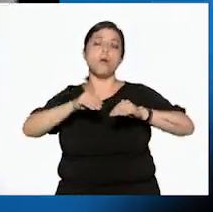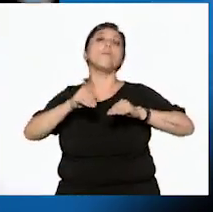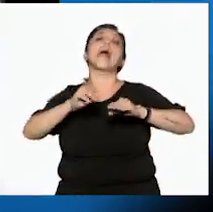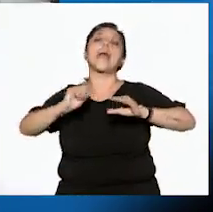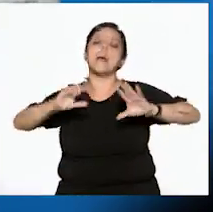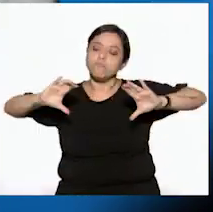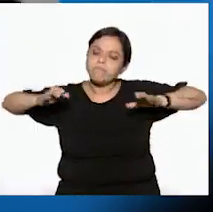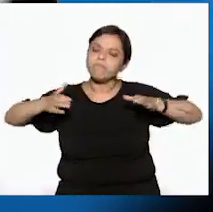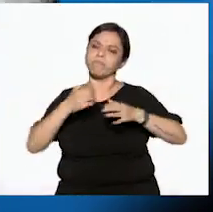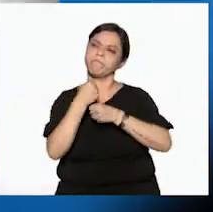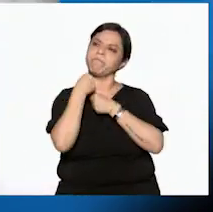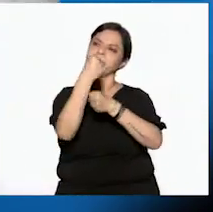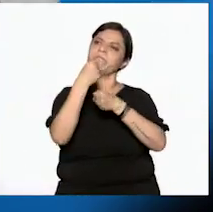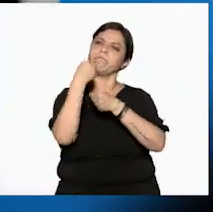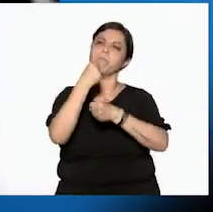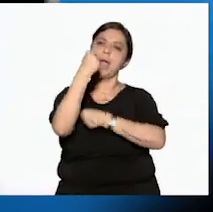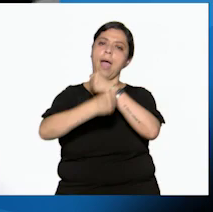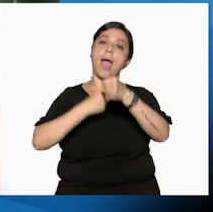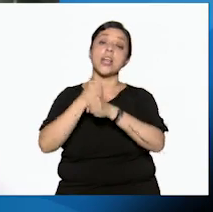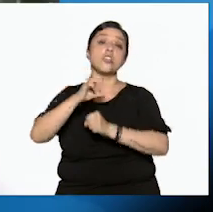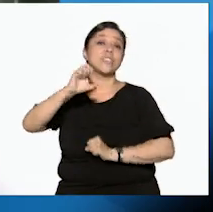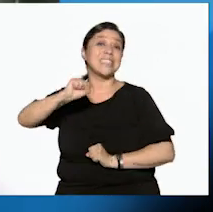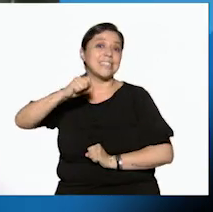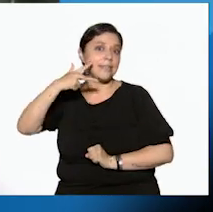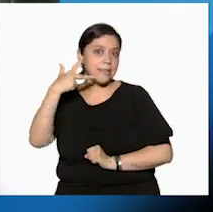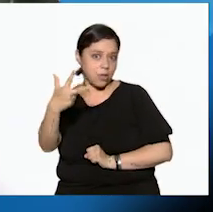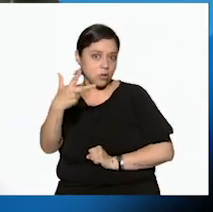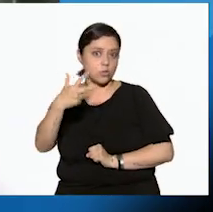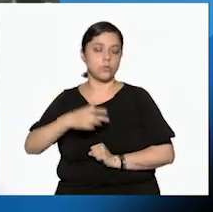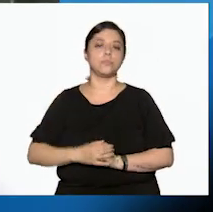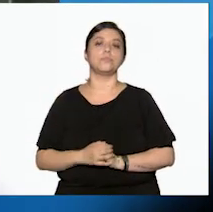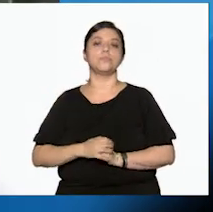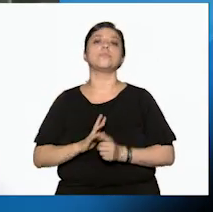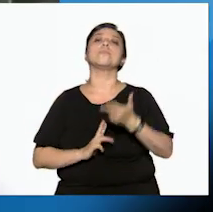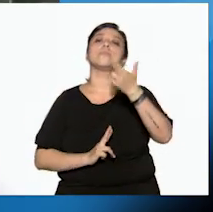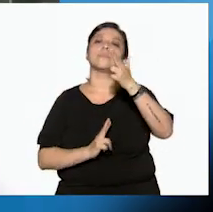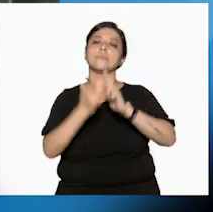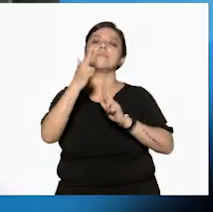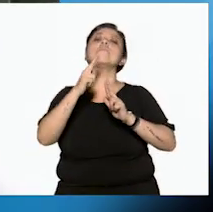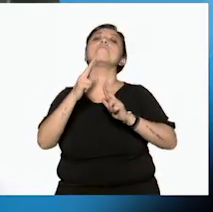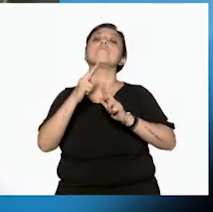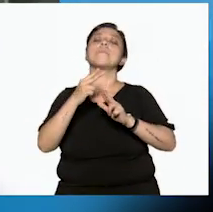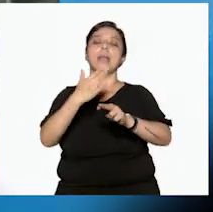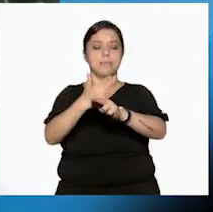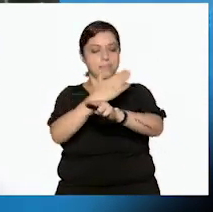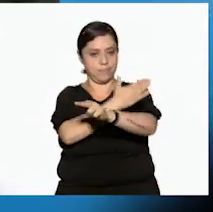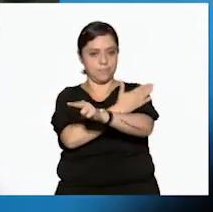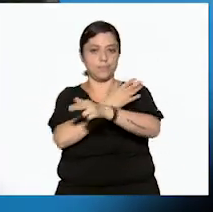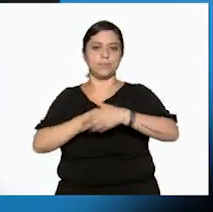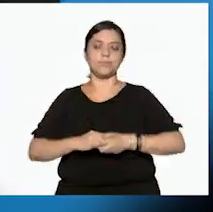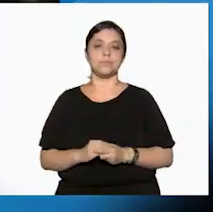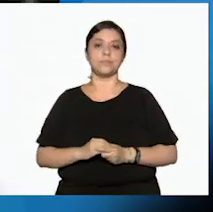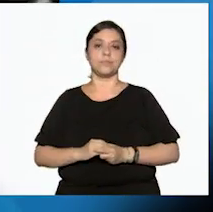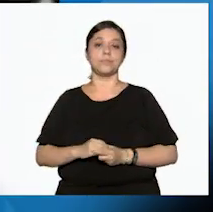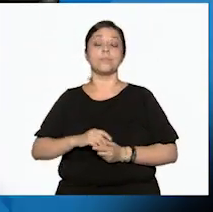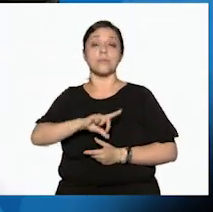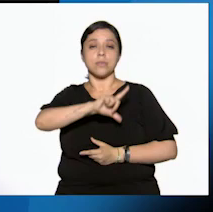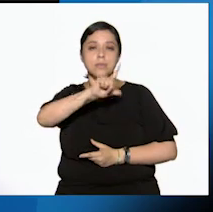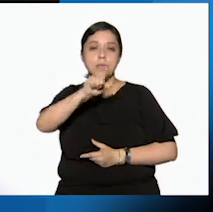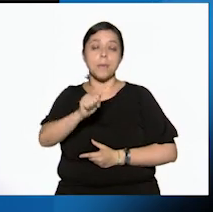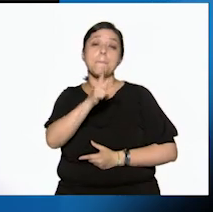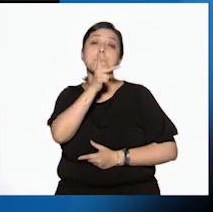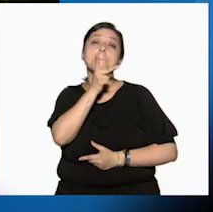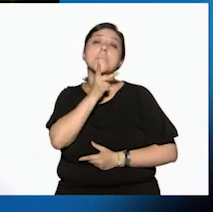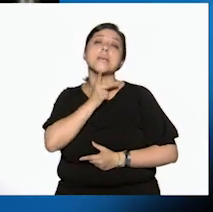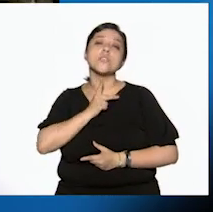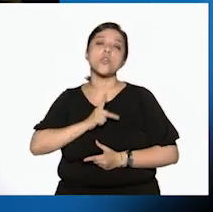de 1968. La revolución maderista. Y la expropiación